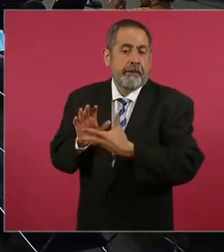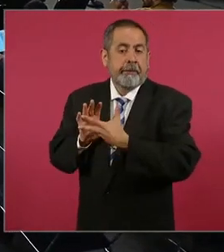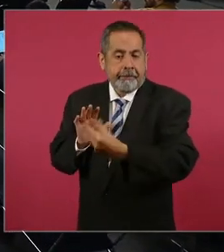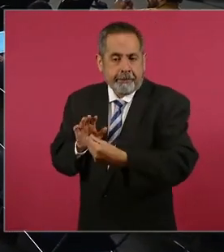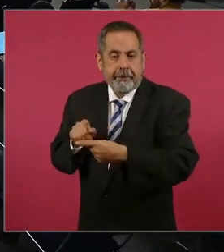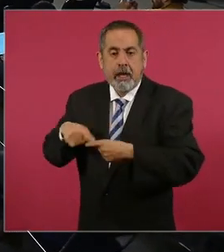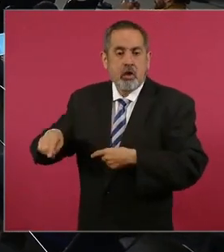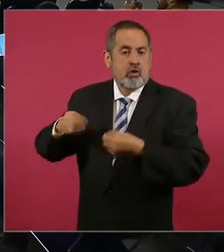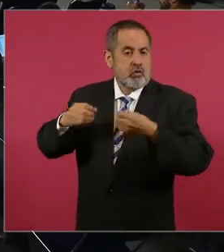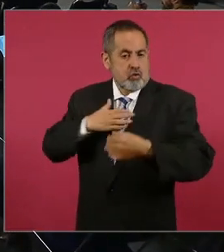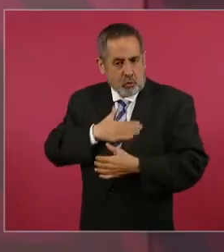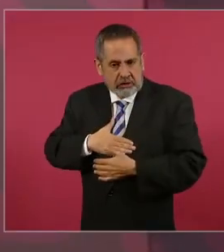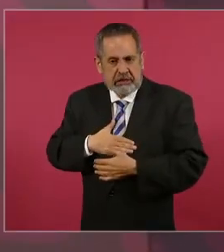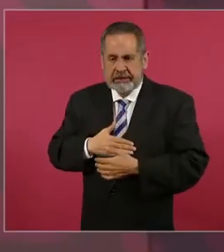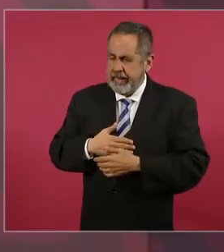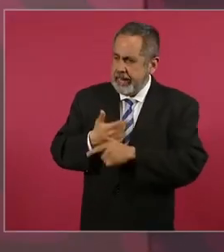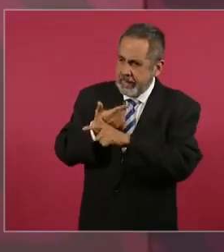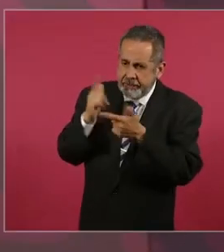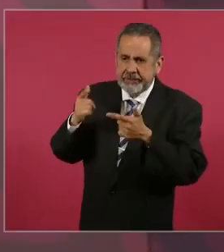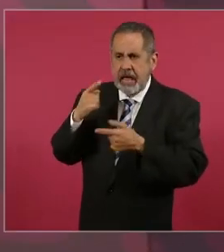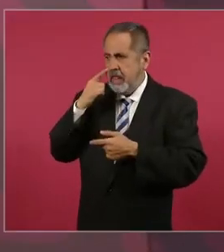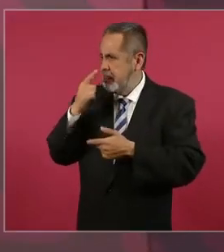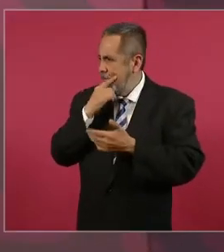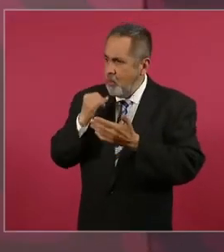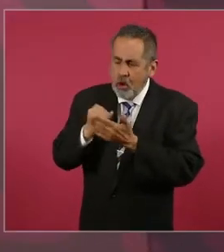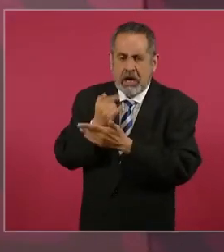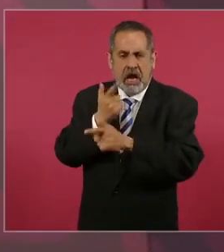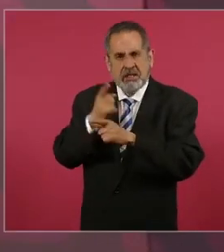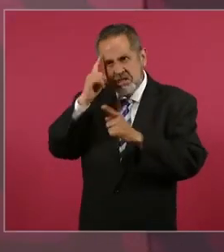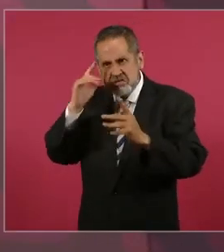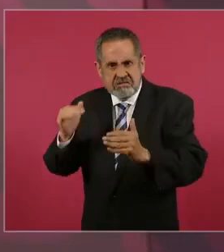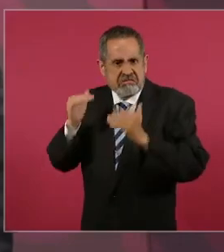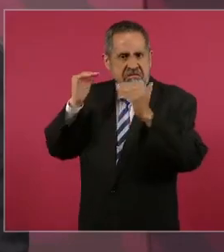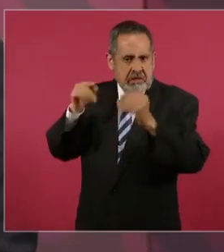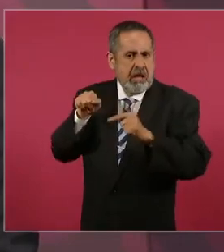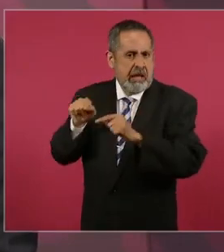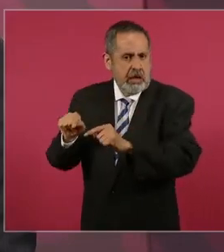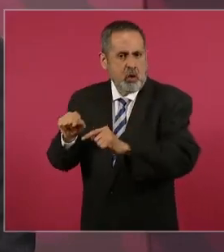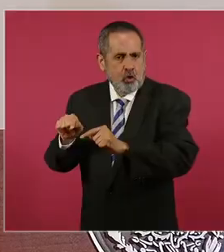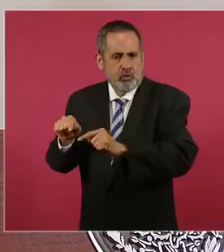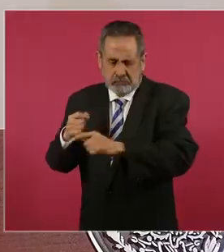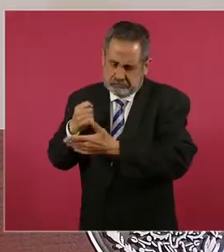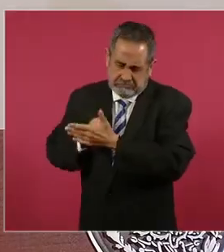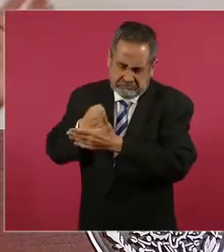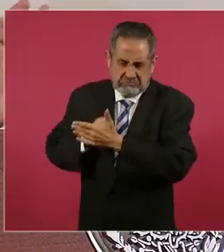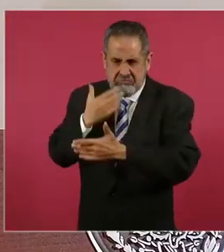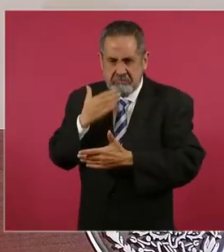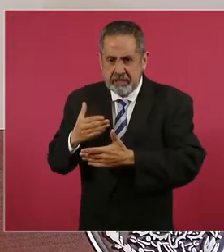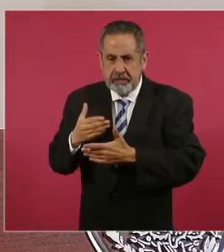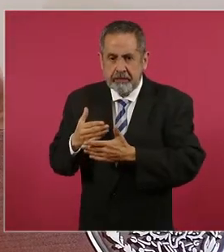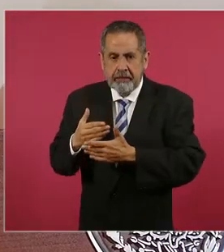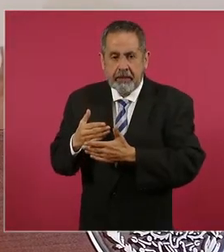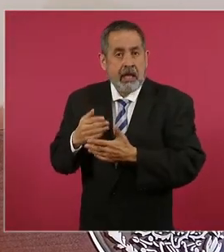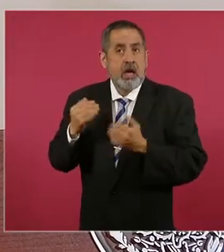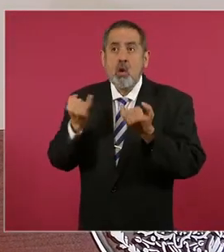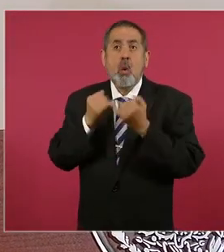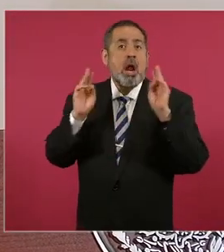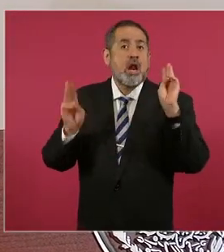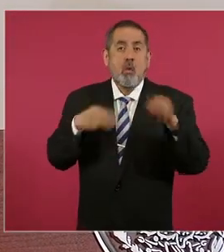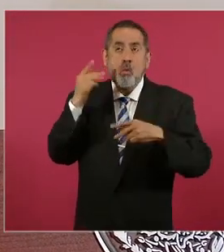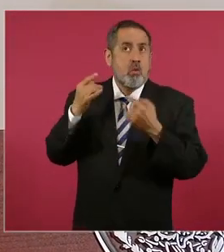lucharon por la justicia y la libertad y la democracia y la soberanía, como sucedió en todo el